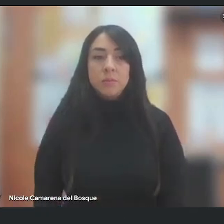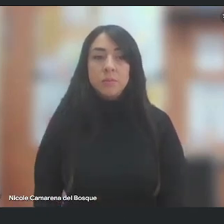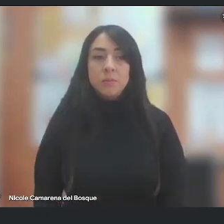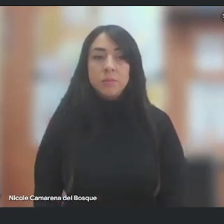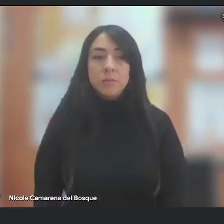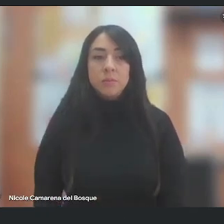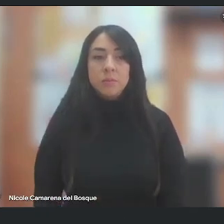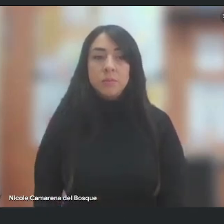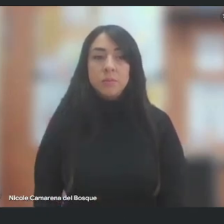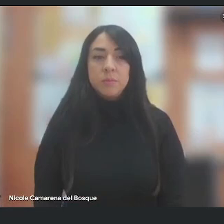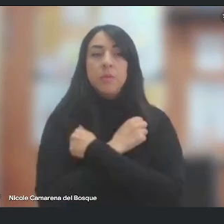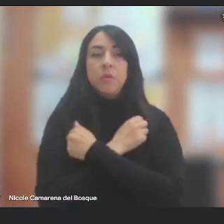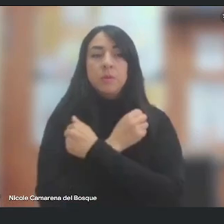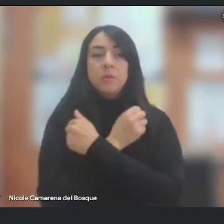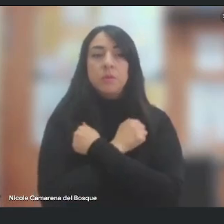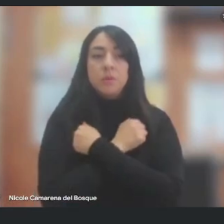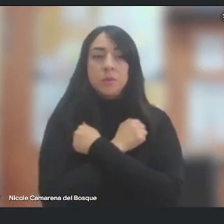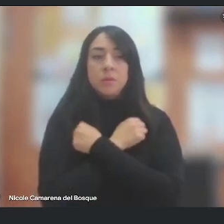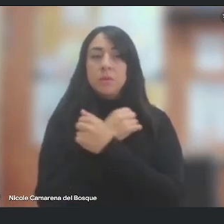realidad es que muchas veces